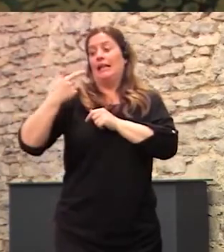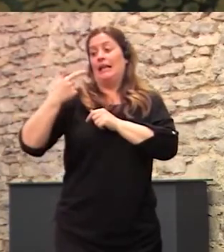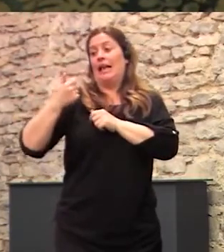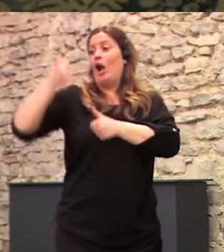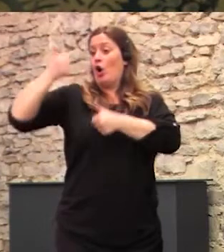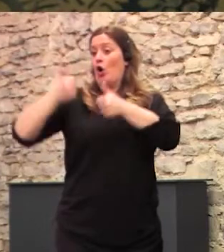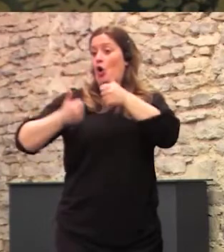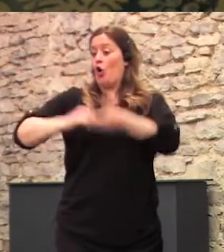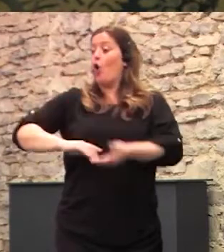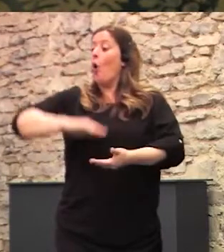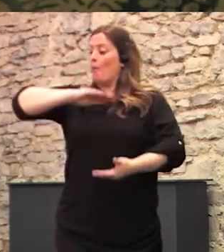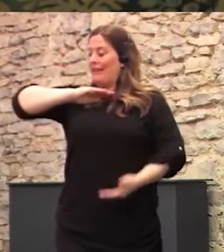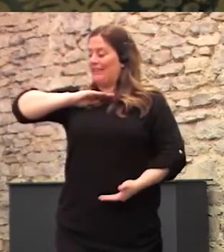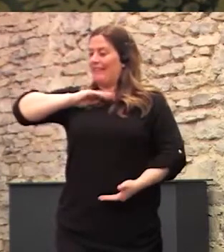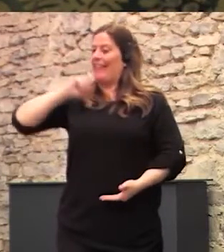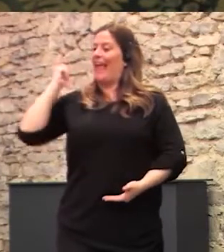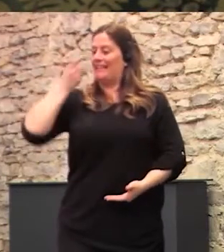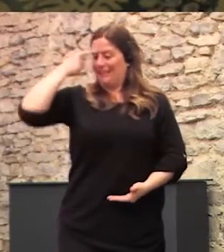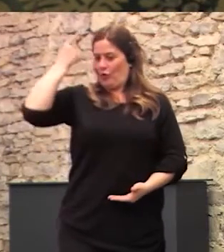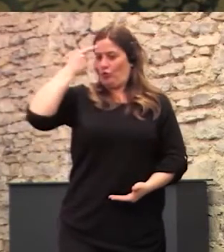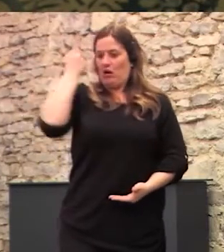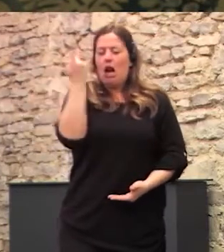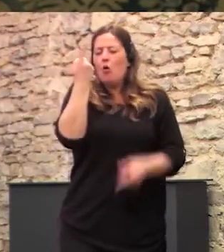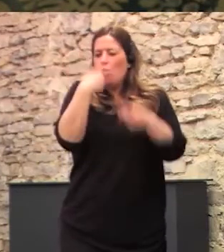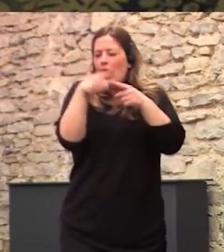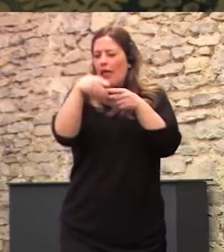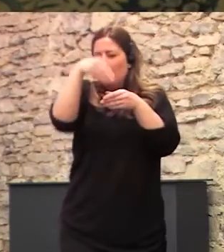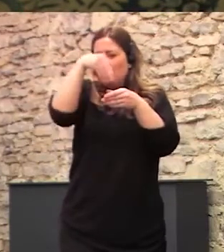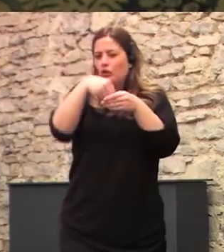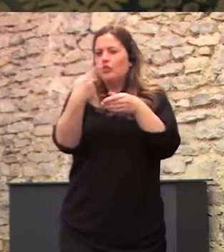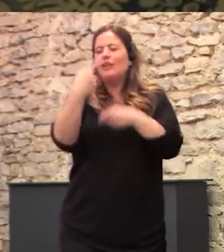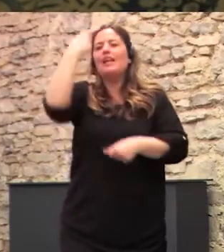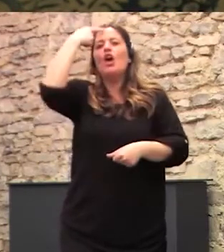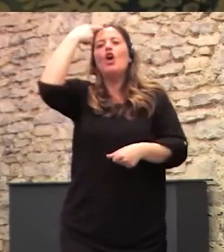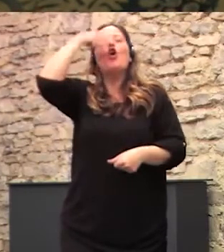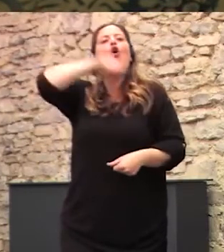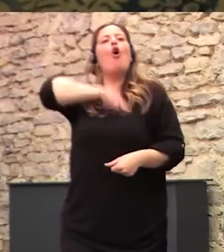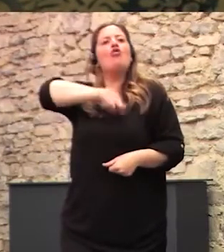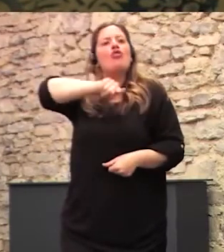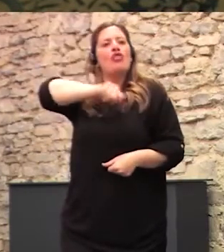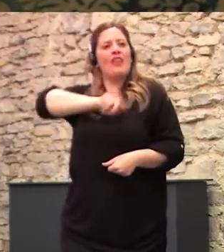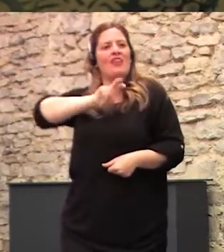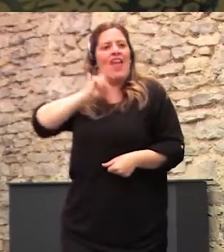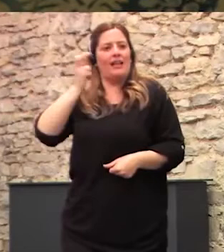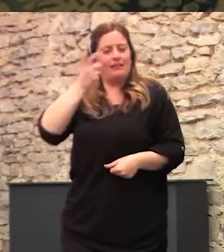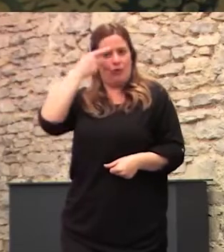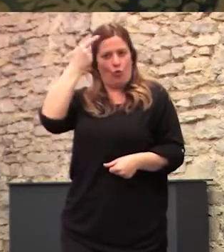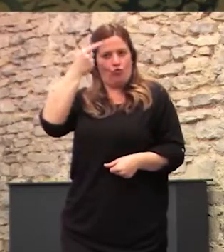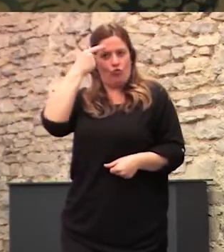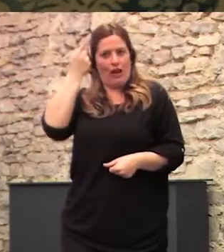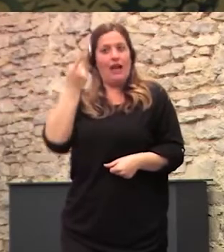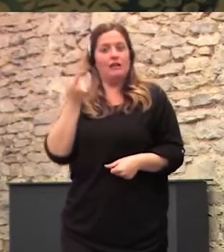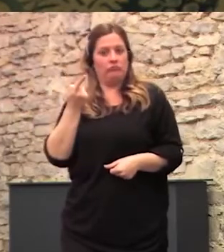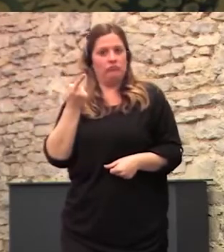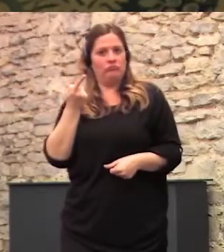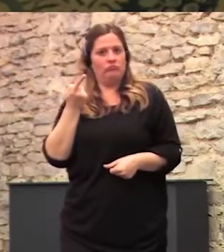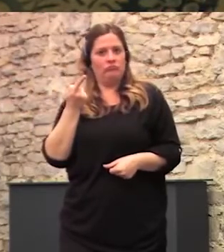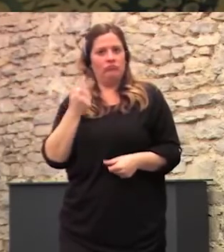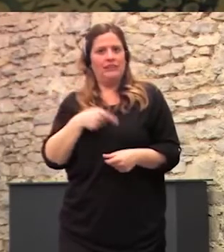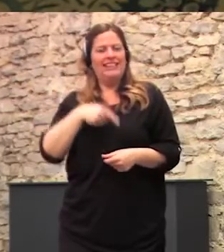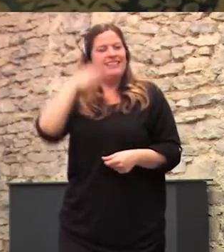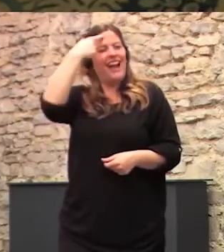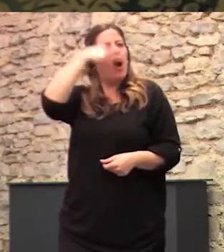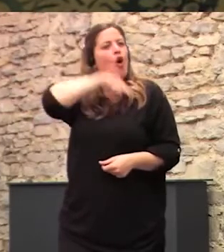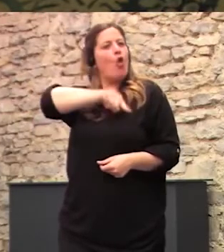hay un componente muy importante que se llama conciencia intercultural. ¿Sí? ¿Esta conciencia intercultural qué es?